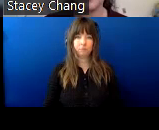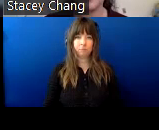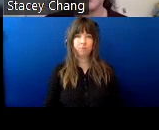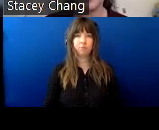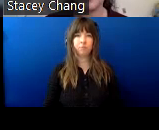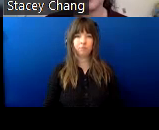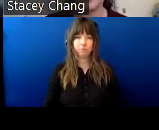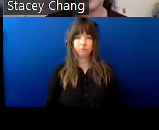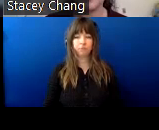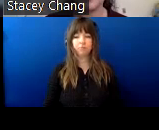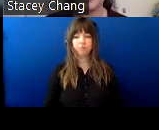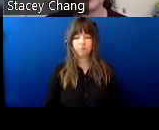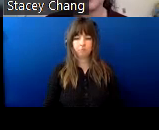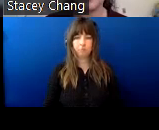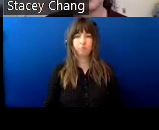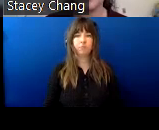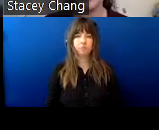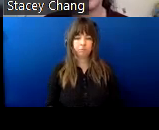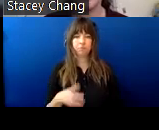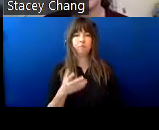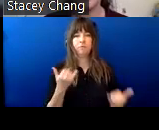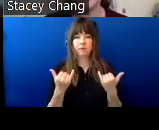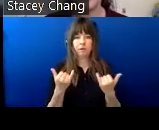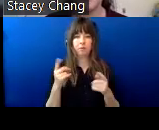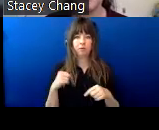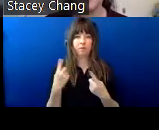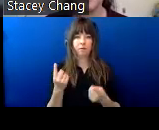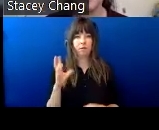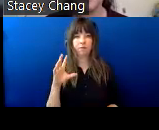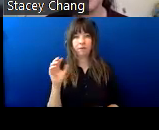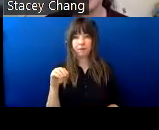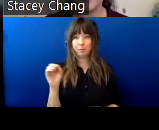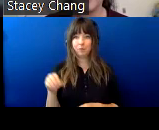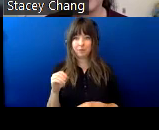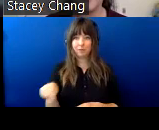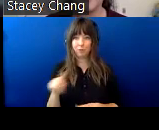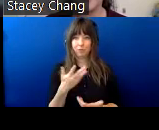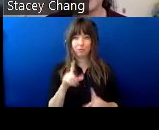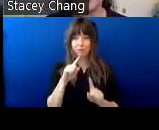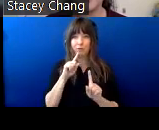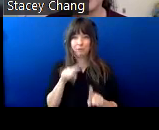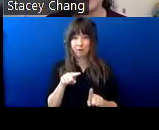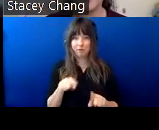Así que ya estamos llegando a casi 15% en esta pregunta.